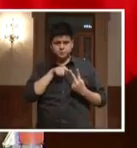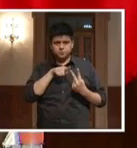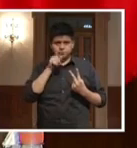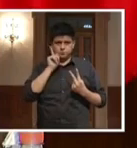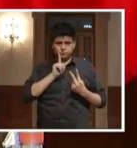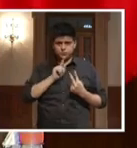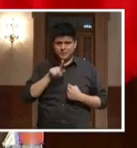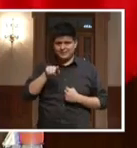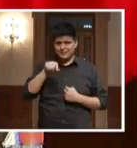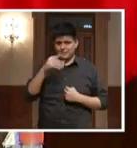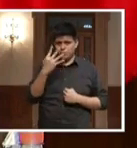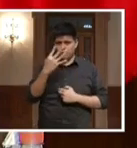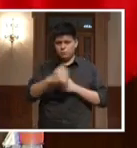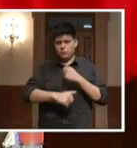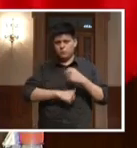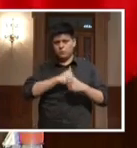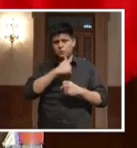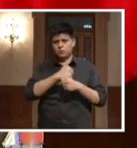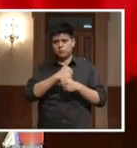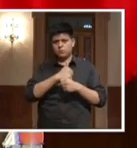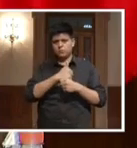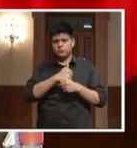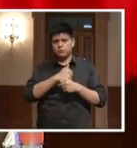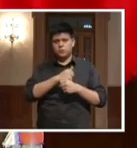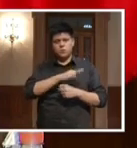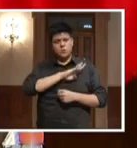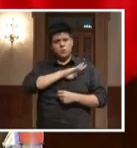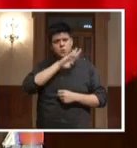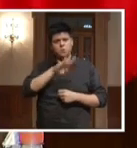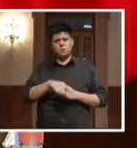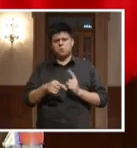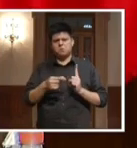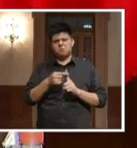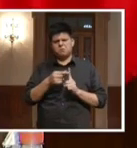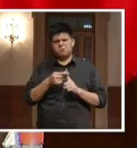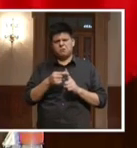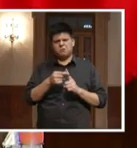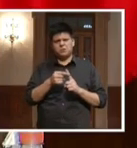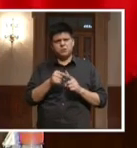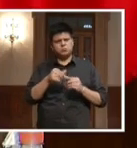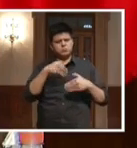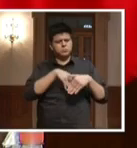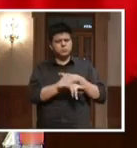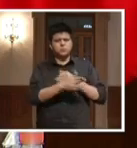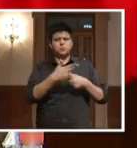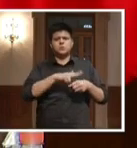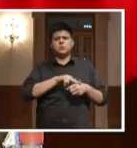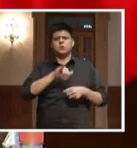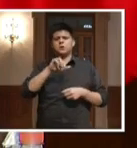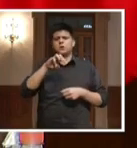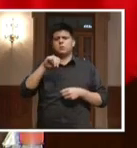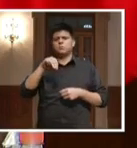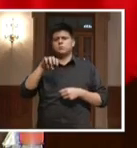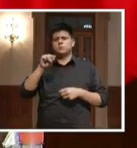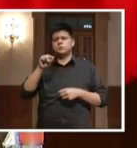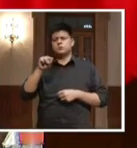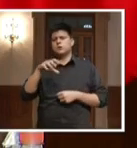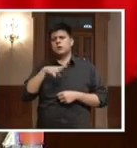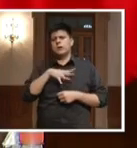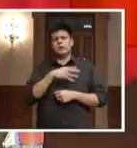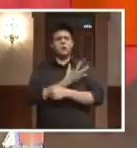de 74 años de edad que falleció en el Instituto Mexicano del Seguro Social. Ella tenía